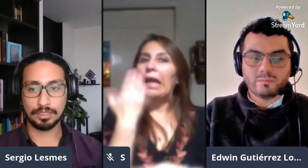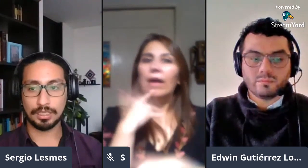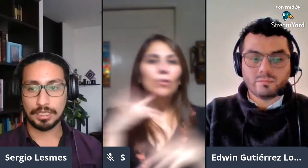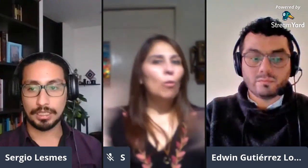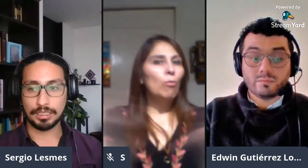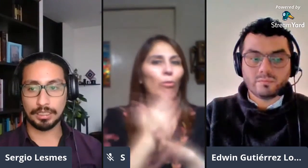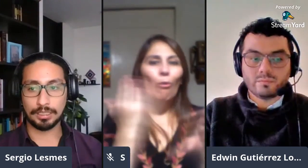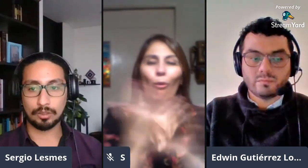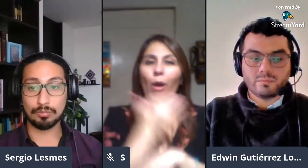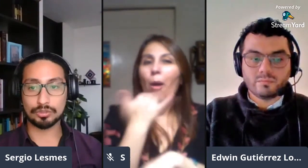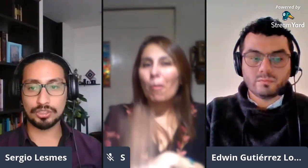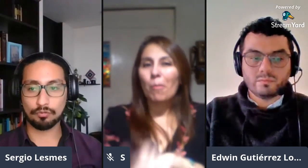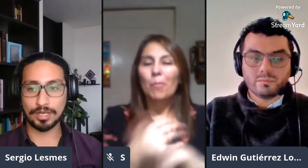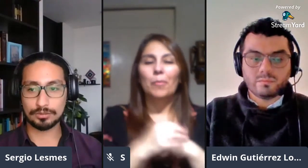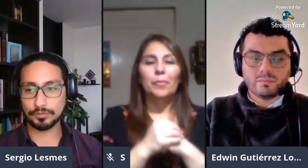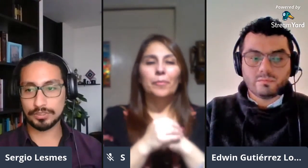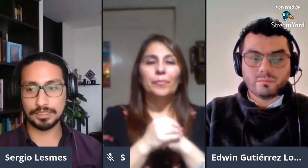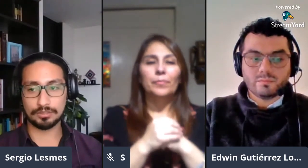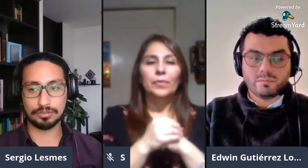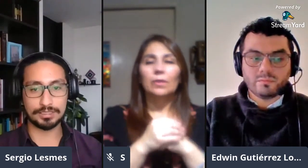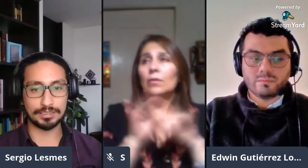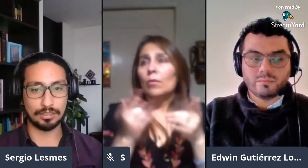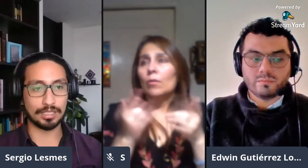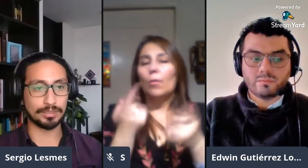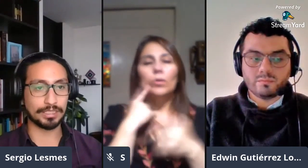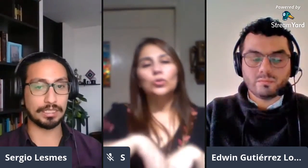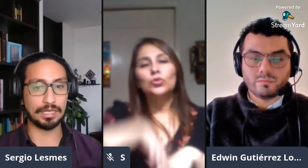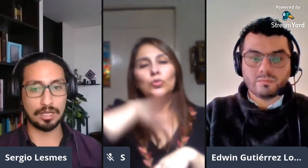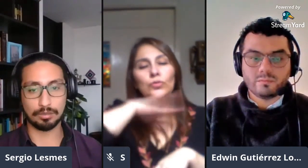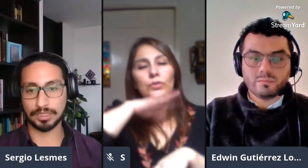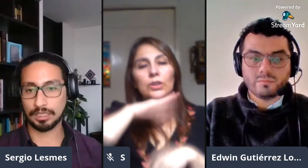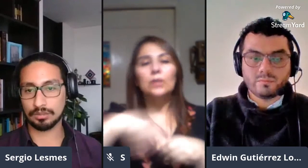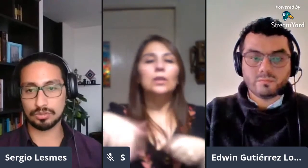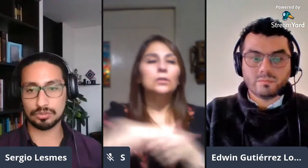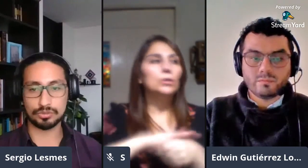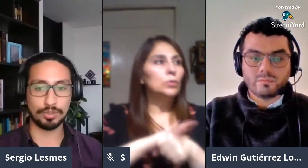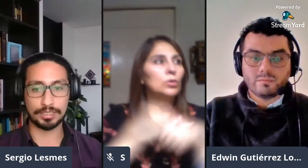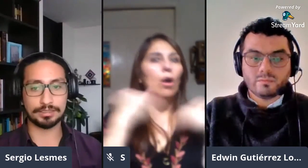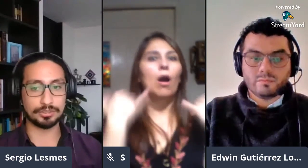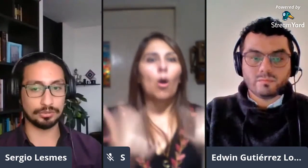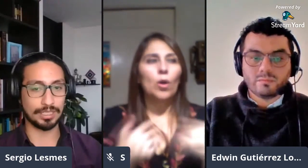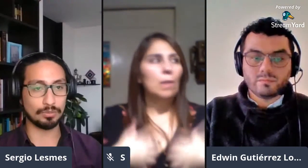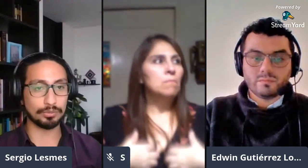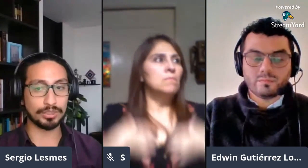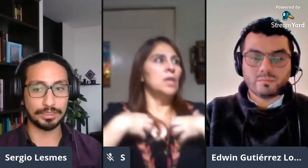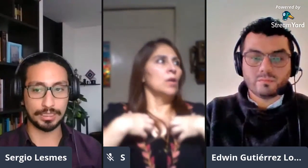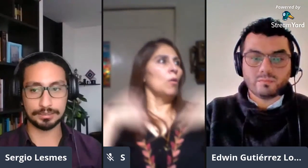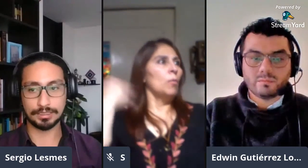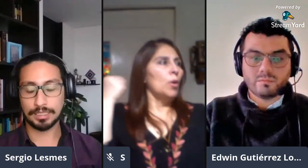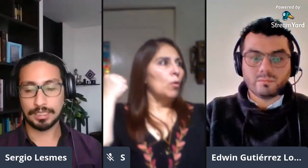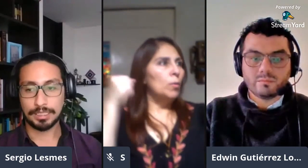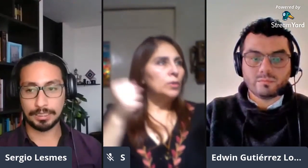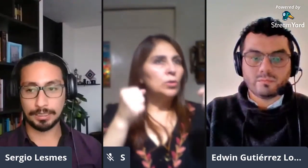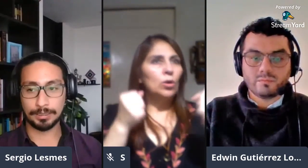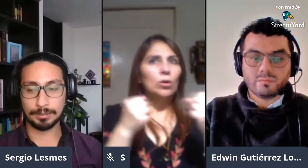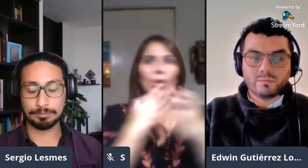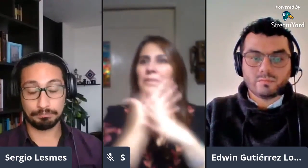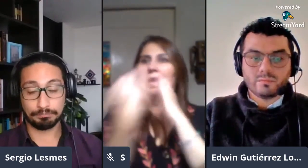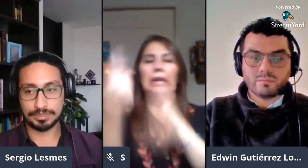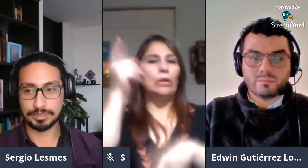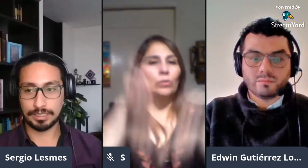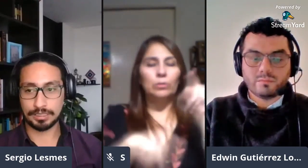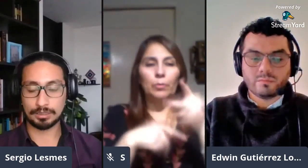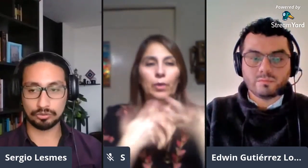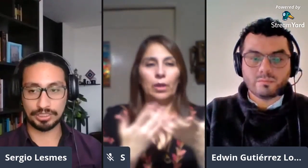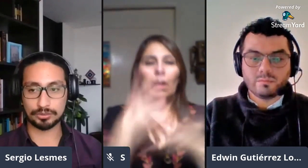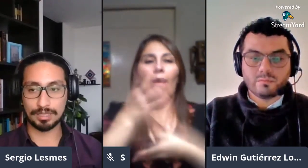vieron. Como si no fuera suficiente con el estado de alarma que ha generado miedos o sobre y restricción de la movilidad,